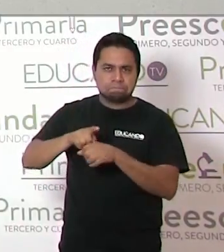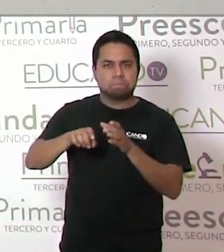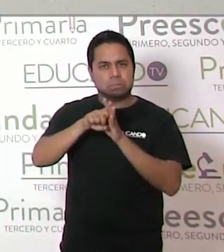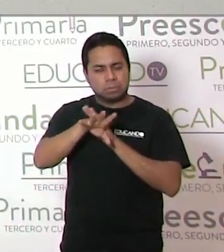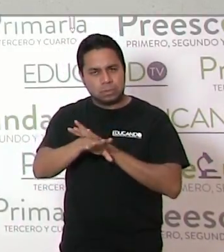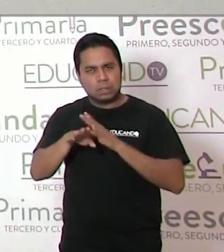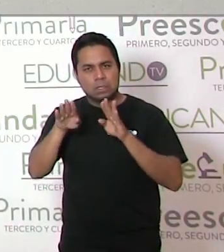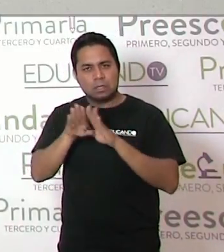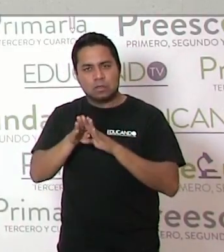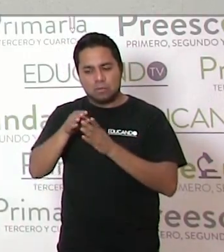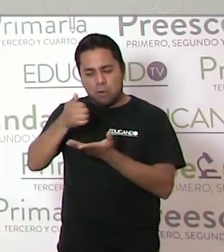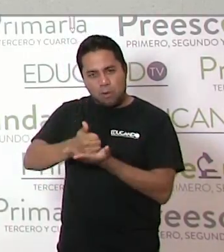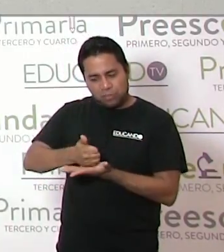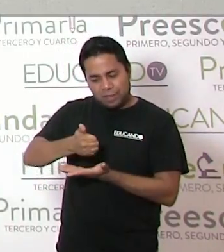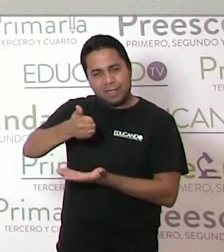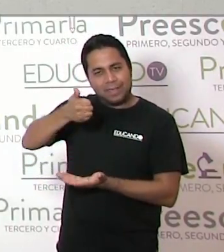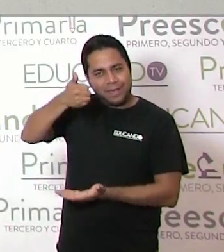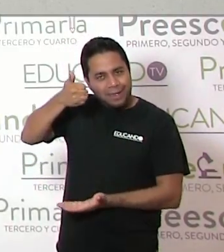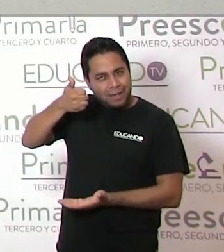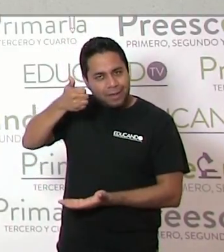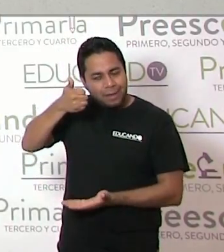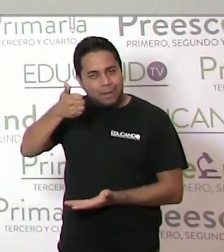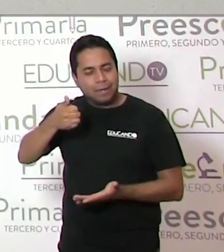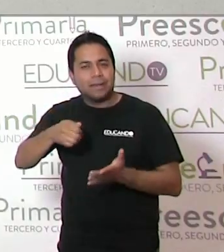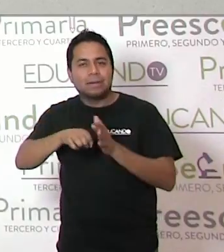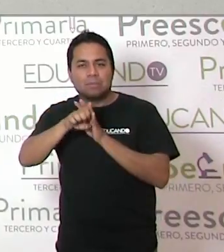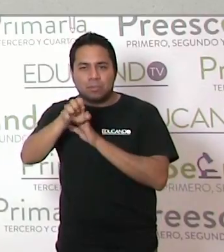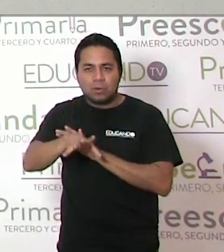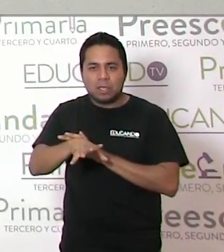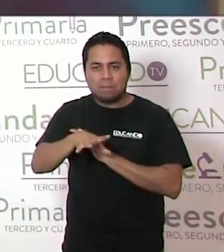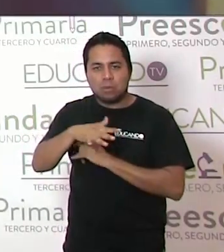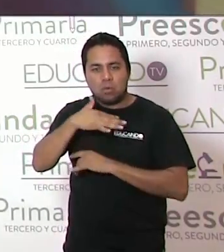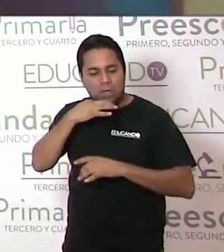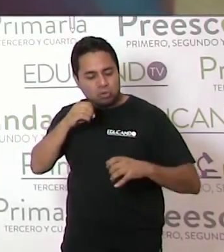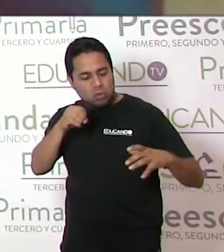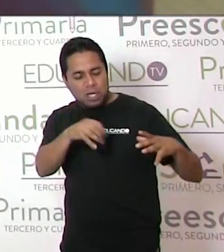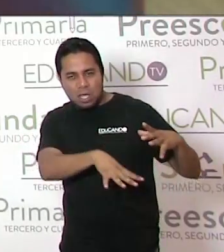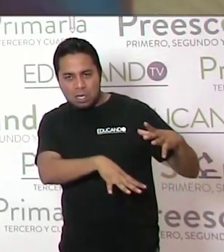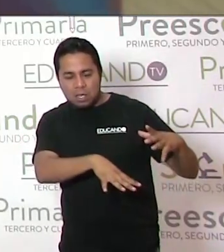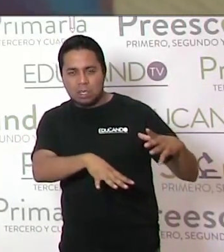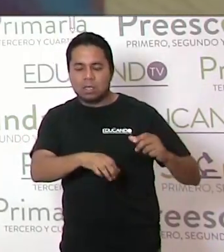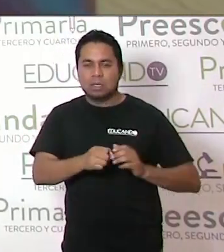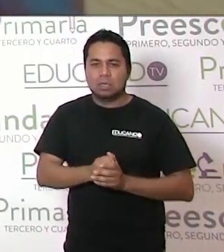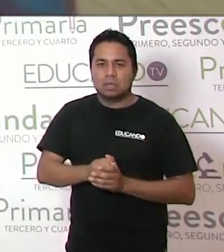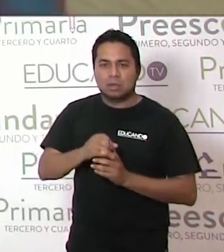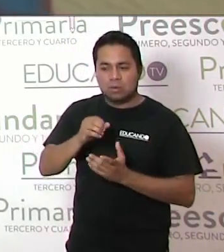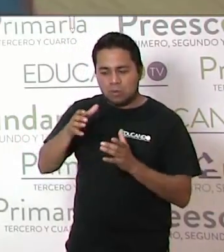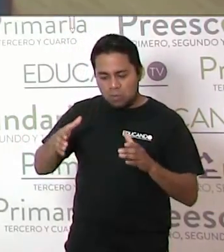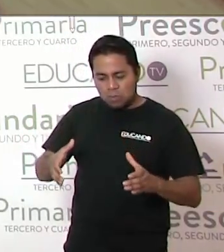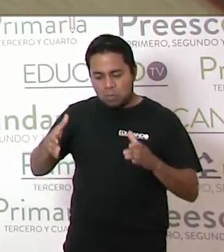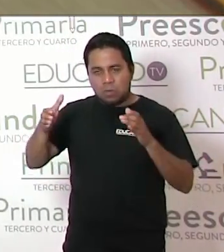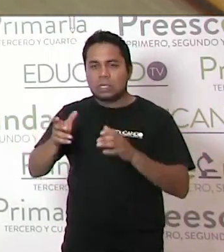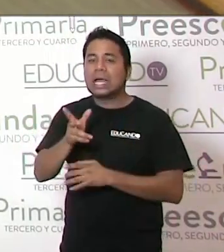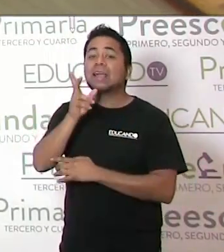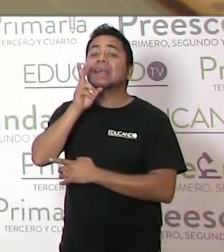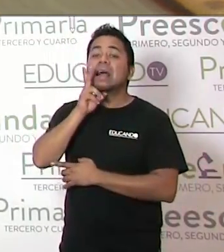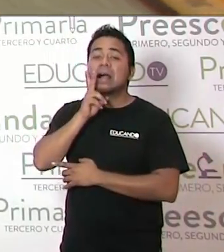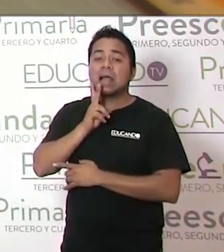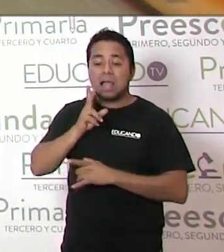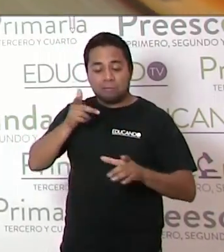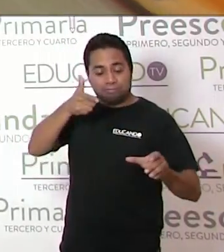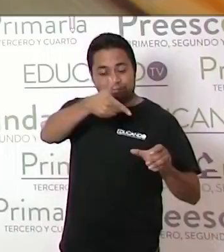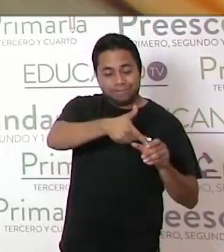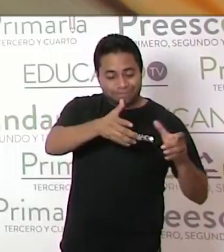forma de botellas, la forma de basureros, los botes donde va el petróleo